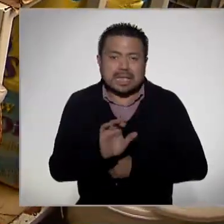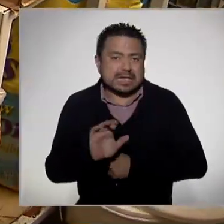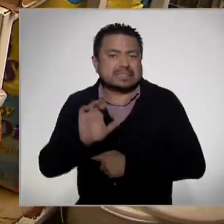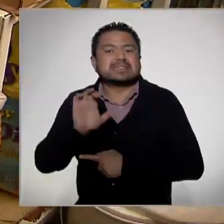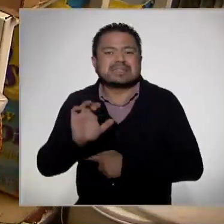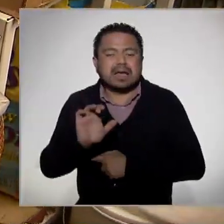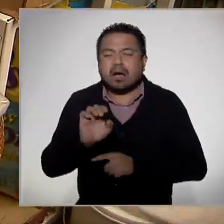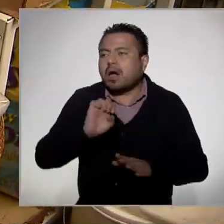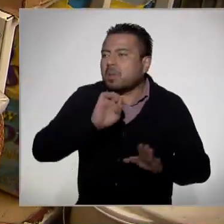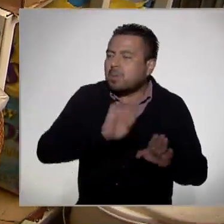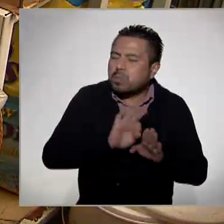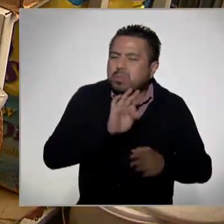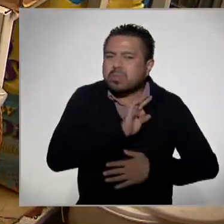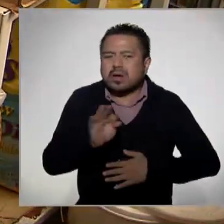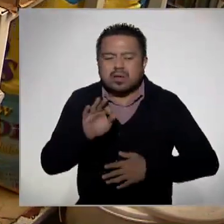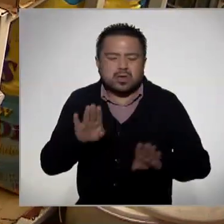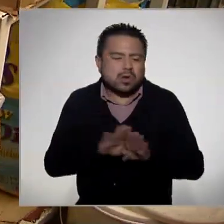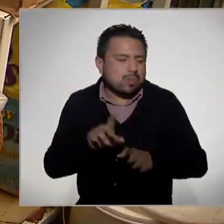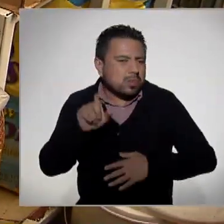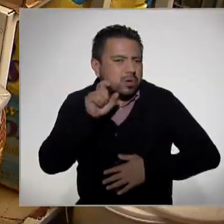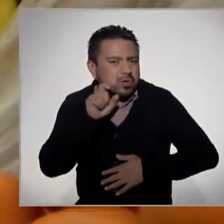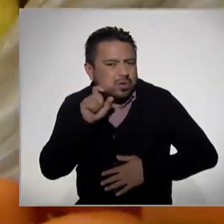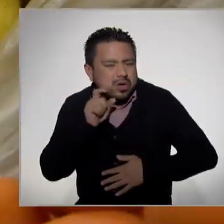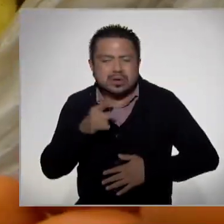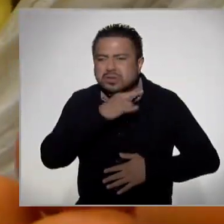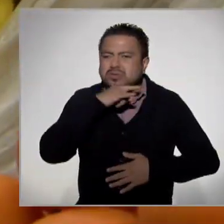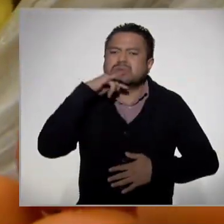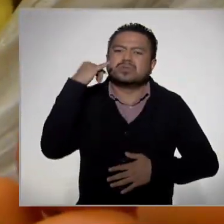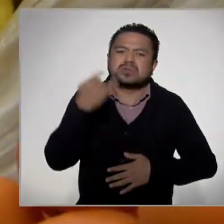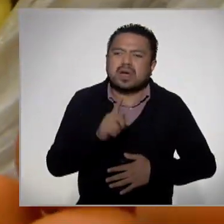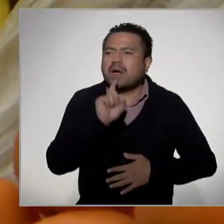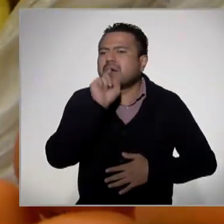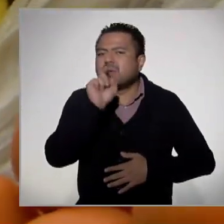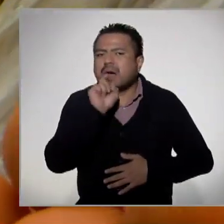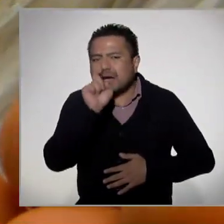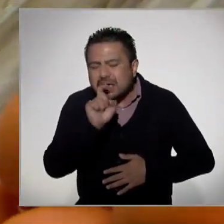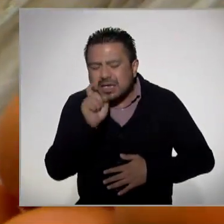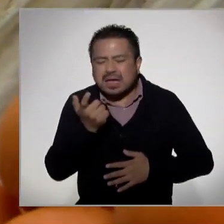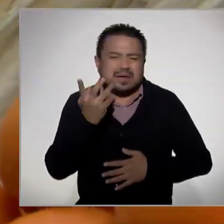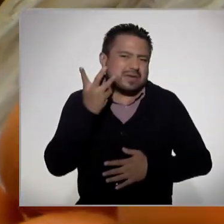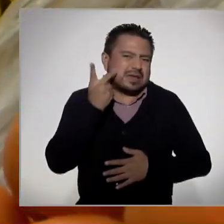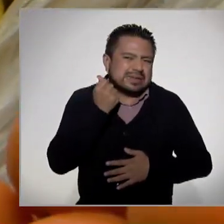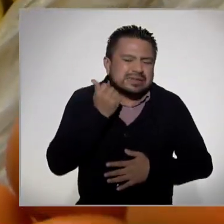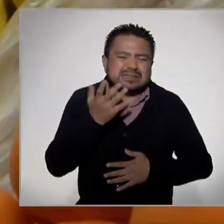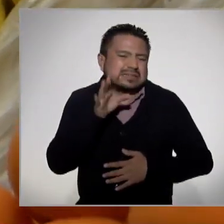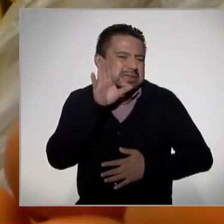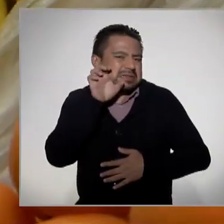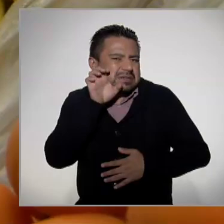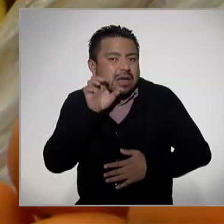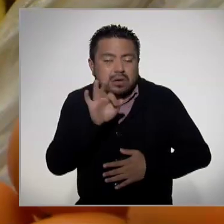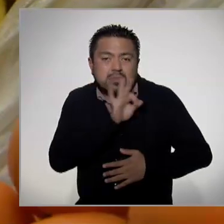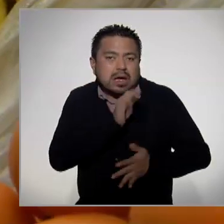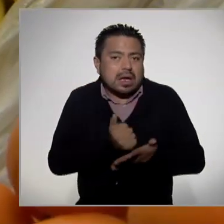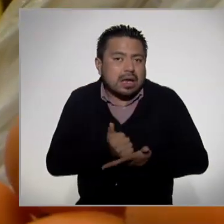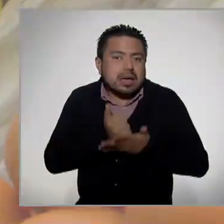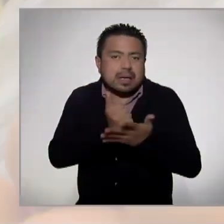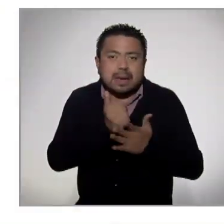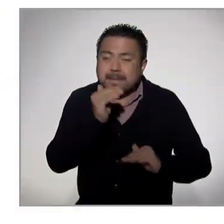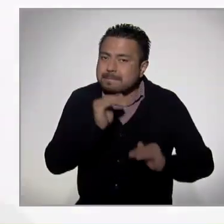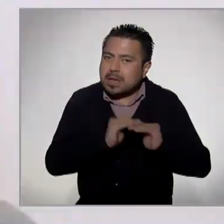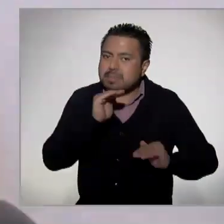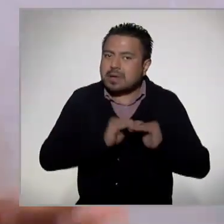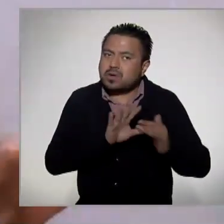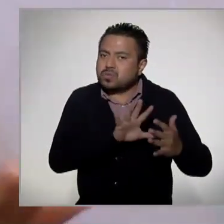como pueden ser los tomates chile es la guayaba y los cítricos puede ayudar a aumentar su